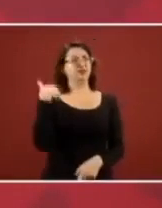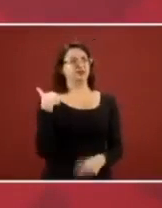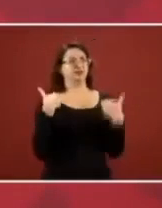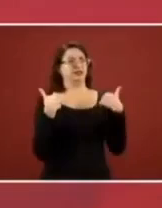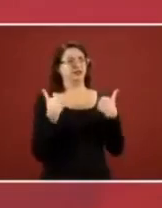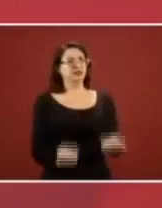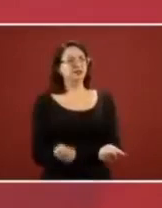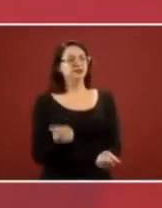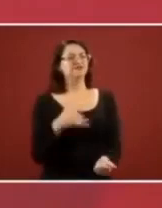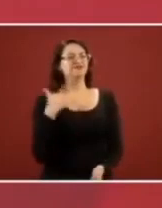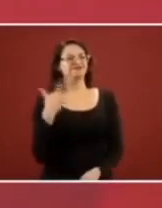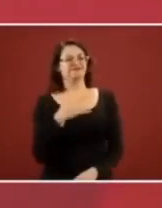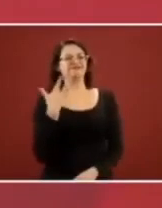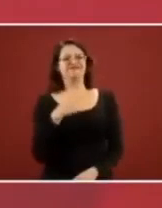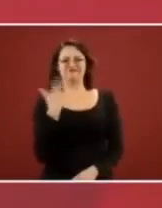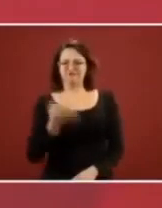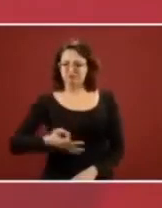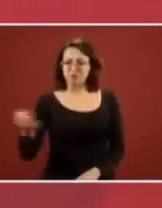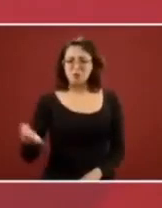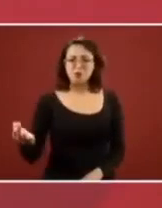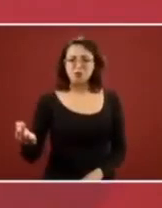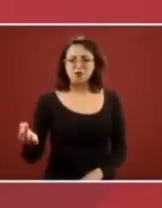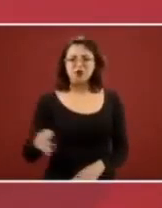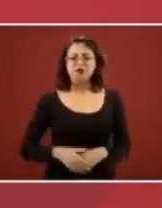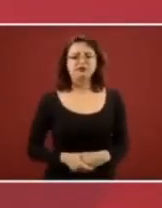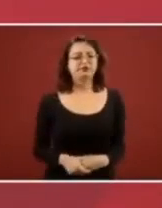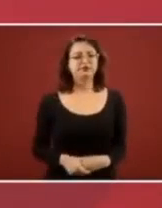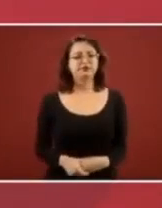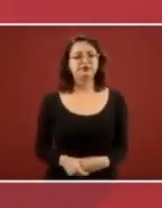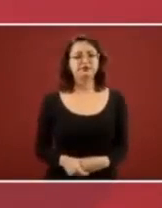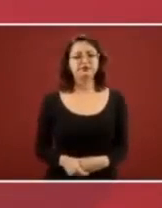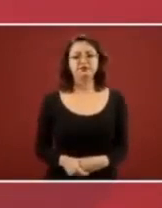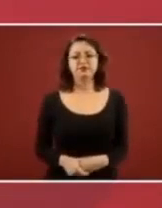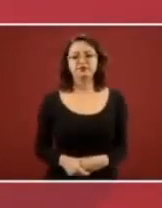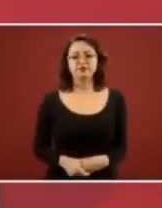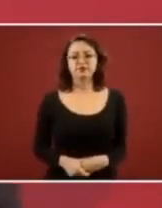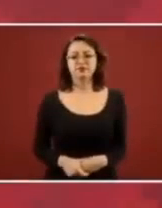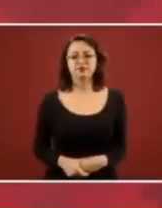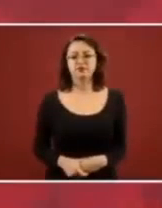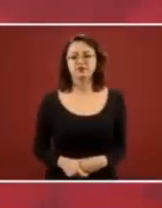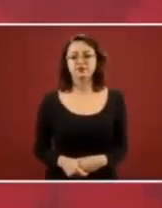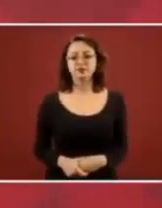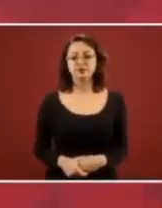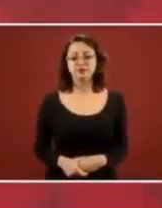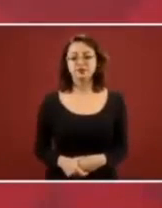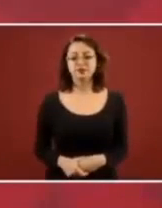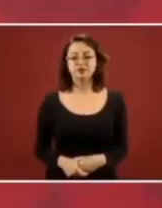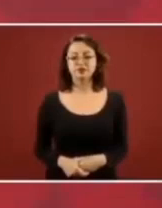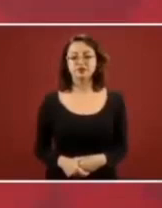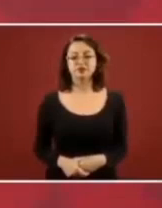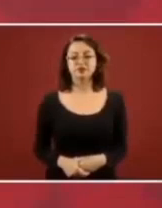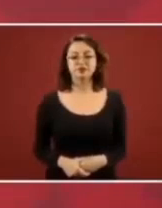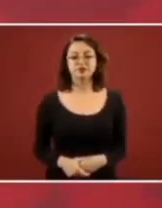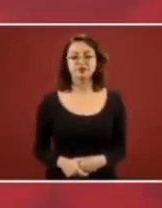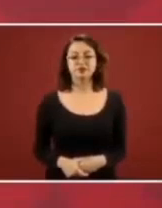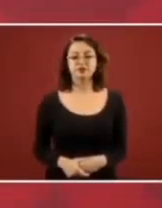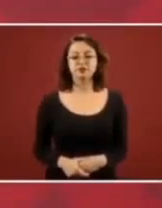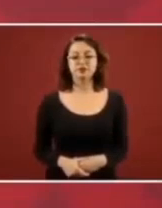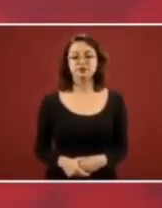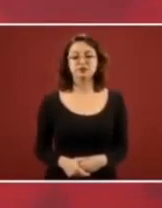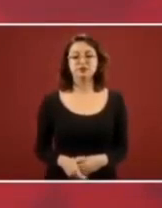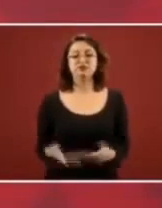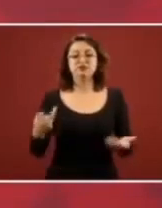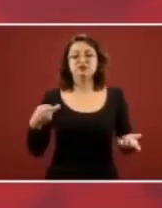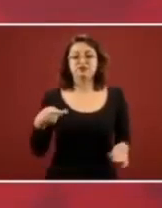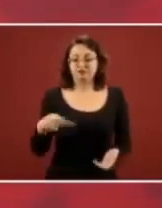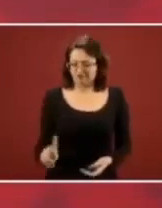de 100 mil millones de pesos. Criticó que en un artículo publicado en un diario de circulación nacional se defendiera la construcción del aeropuerto en el